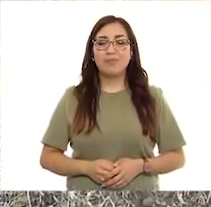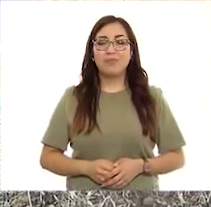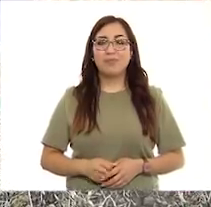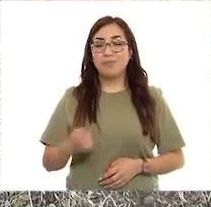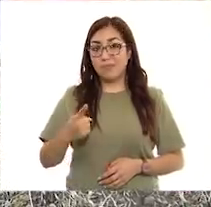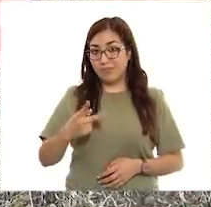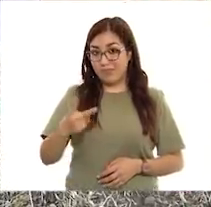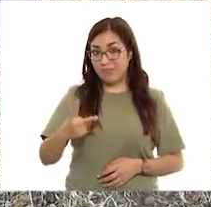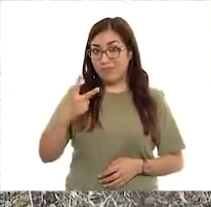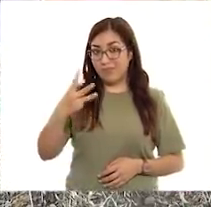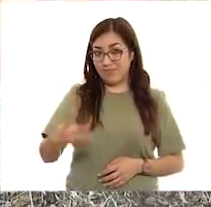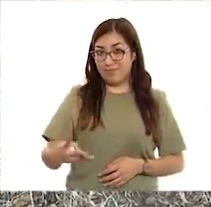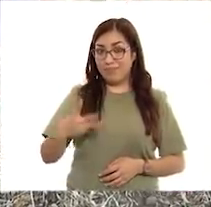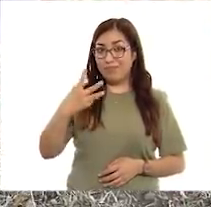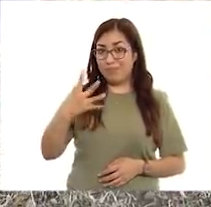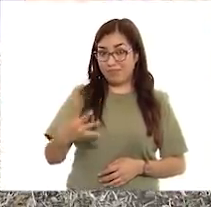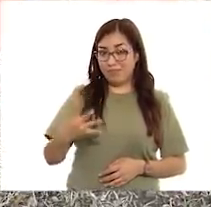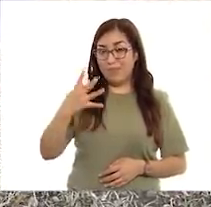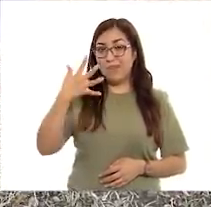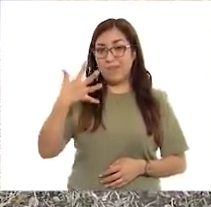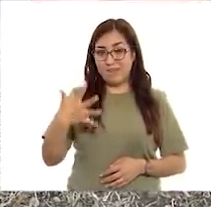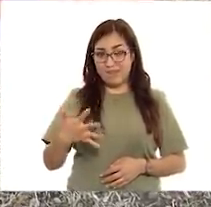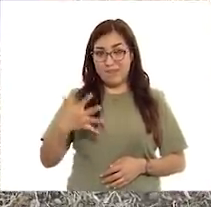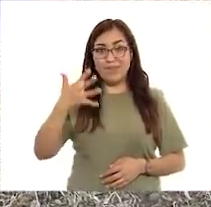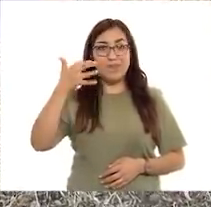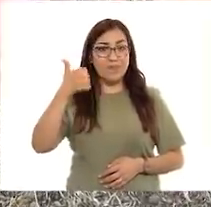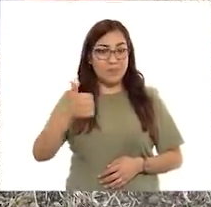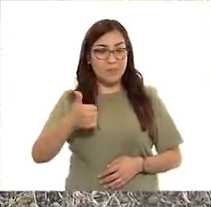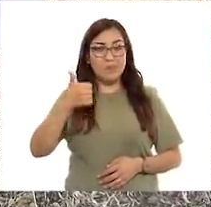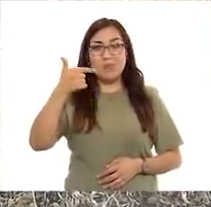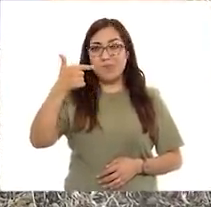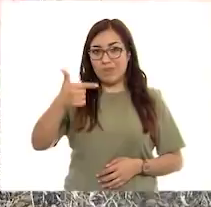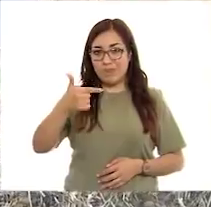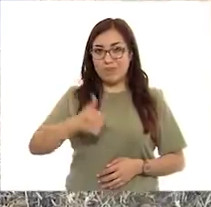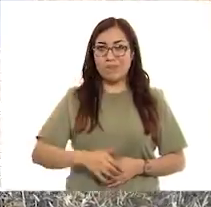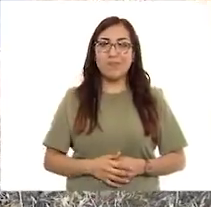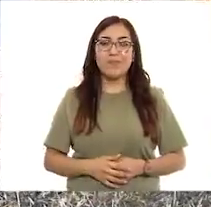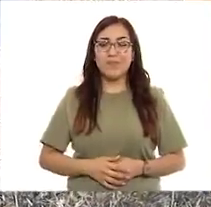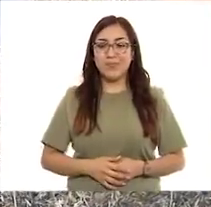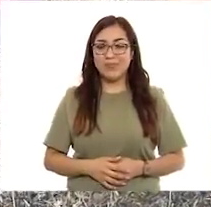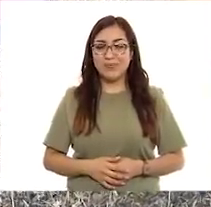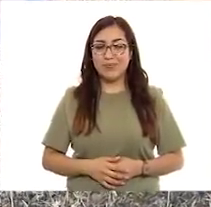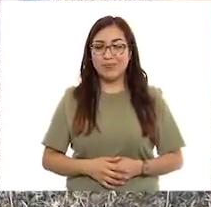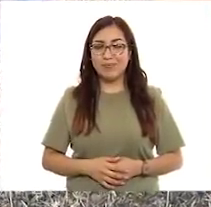Uno, dos, tres, cuatro, cinco, seis, siete.